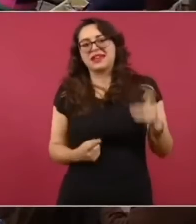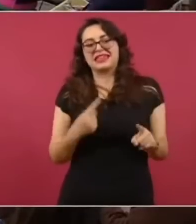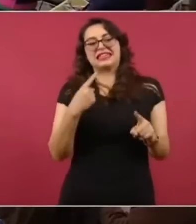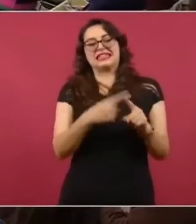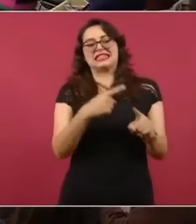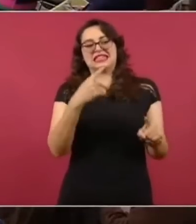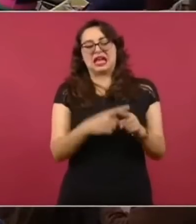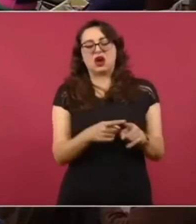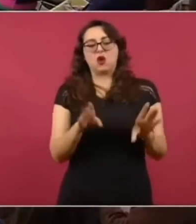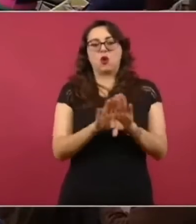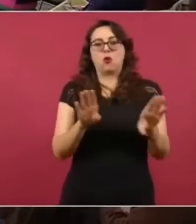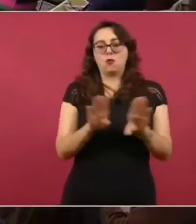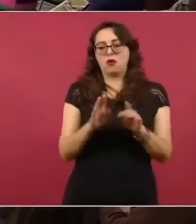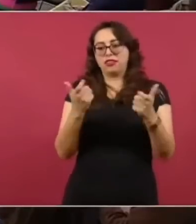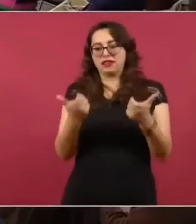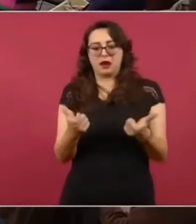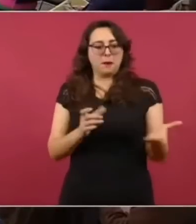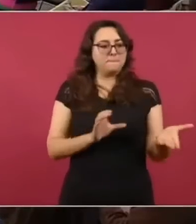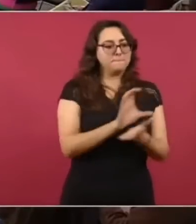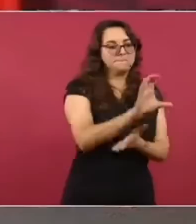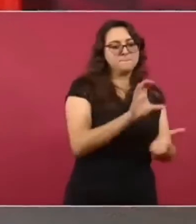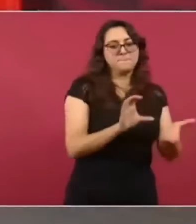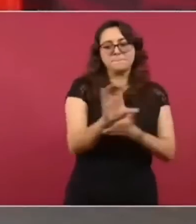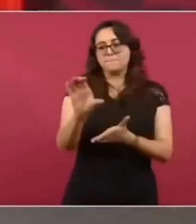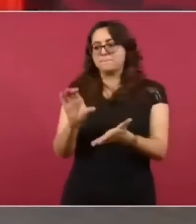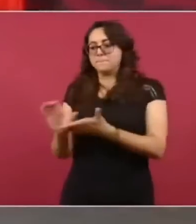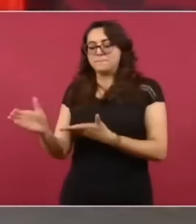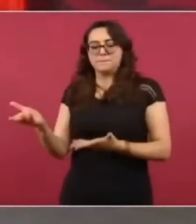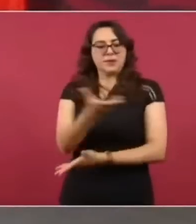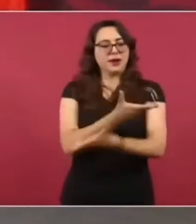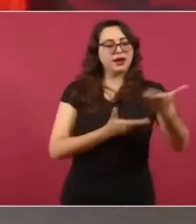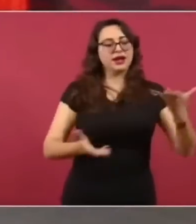se distribuía, cómo lo usaban,